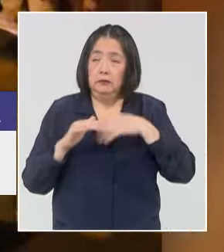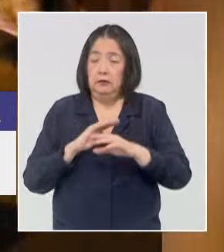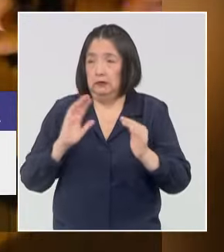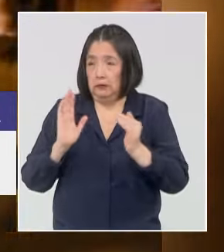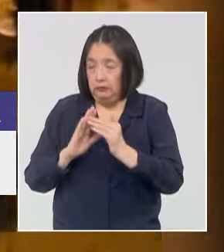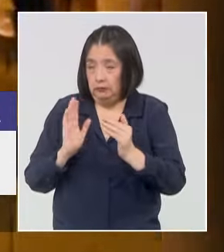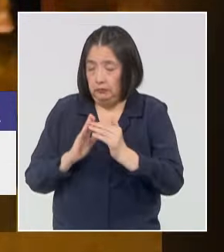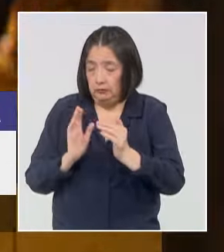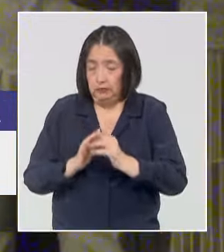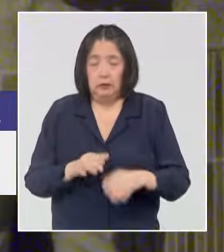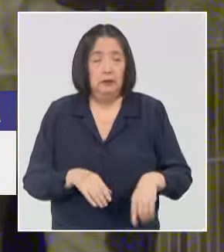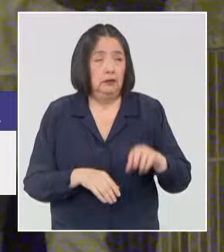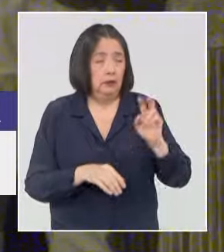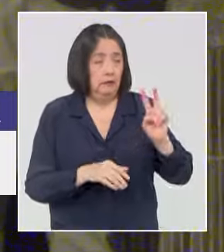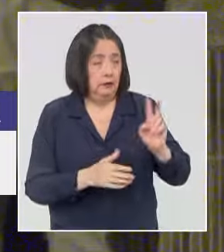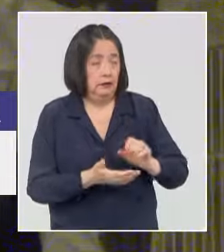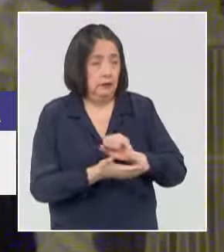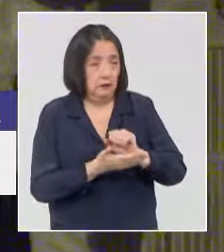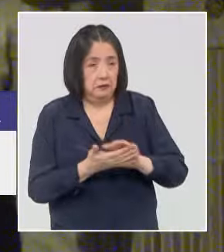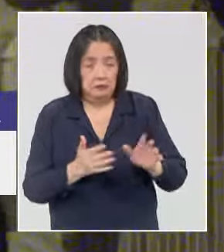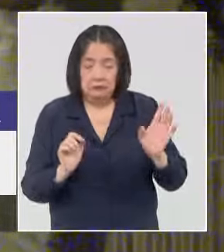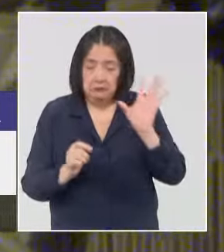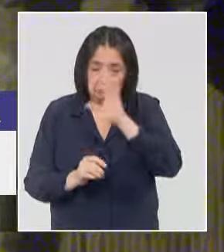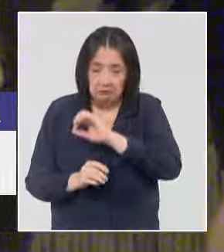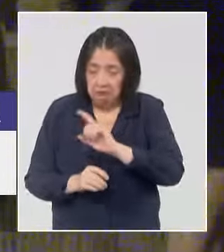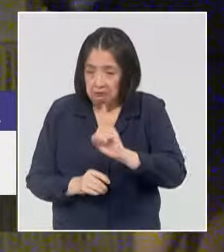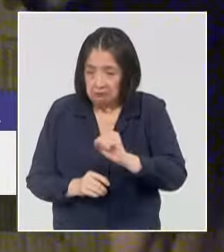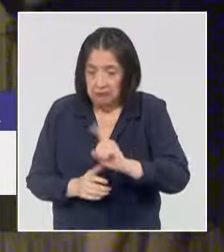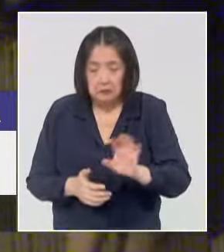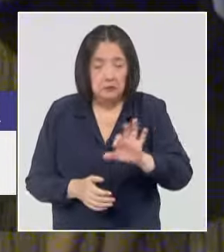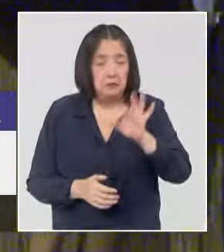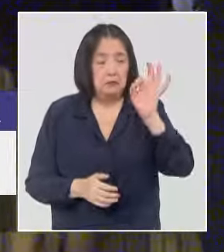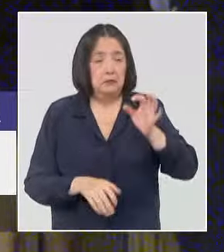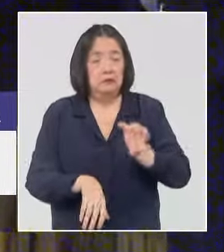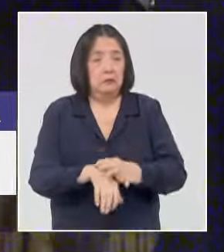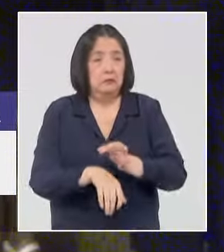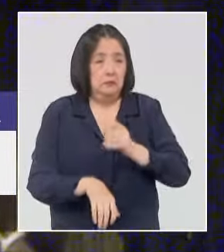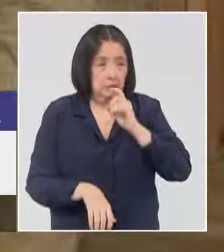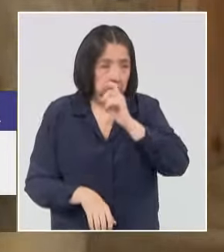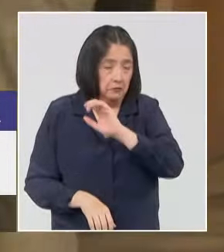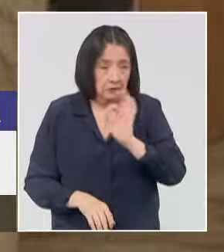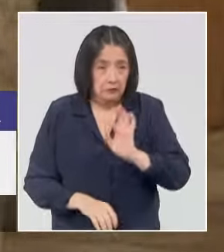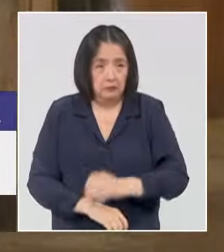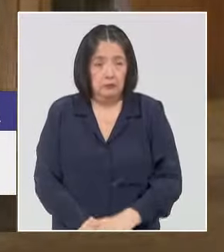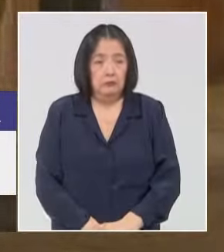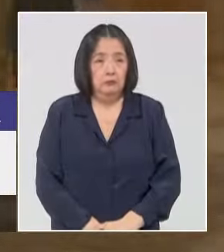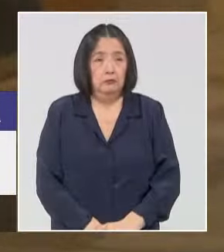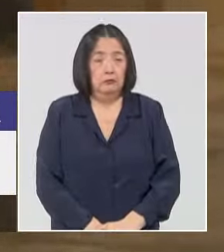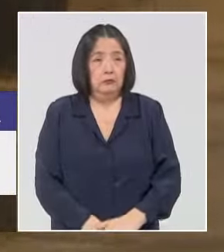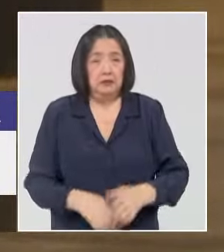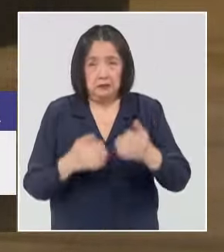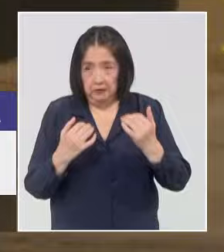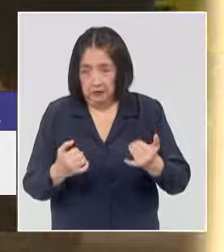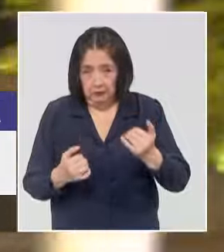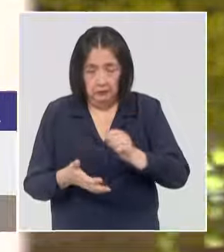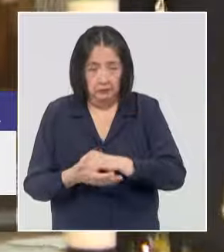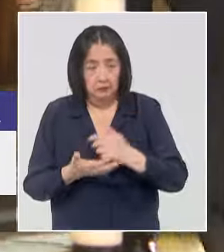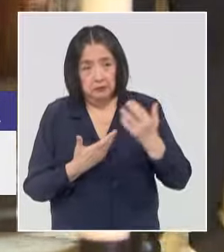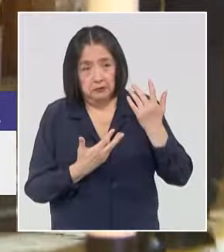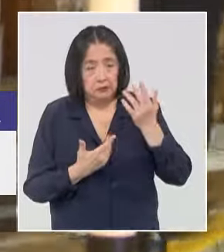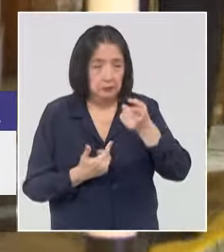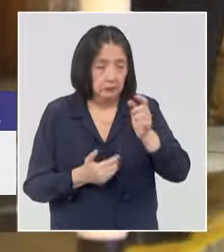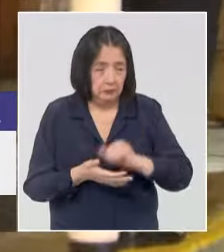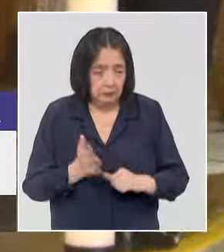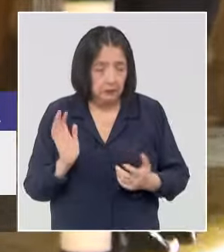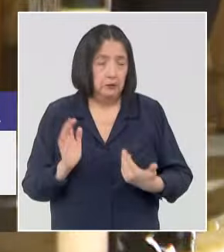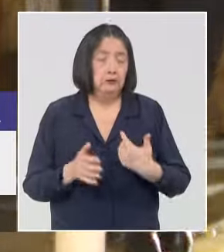último Viernes Santo, ahí no se pudo incautar, tampoco se encontró los relojes Rolex, ¿no? Entonces, estamos a la expectativa de la salida